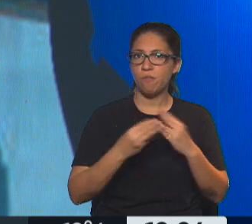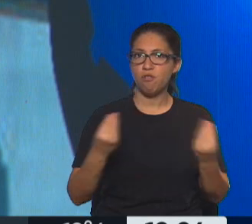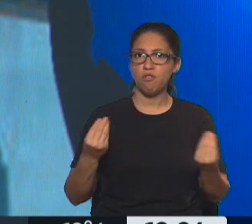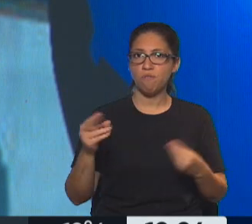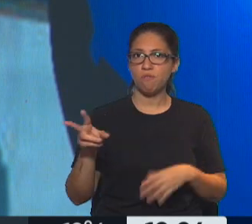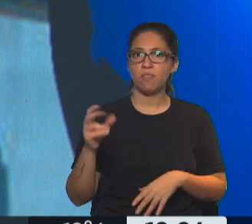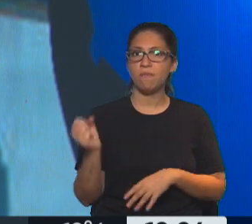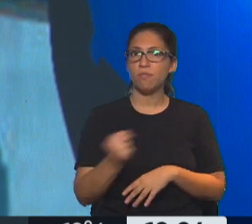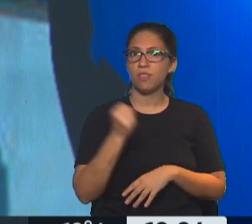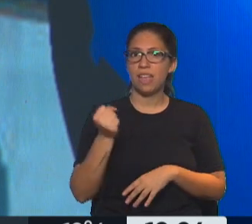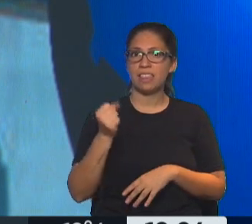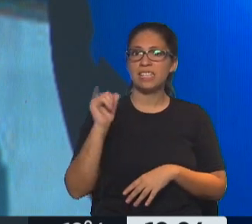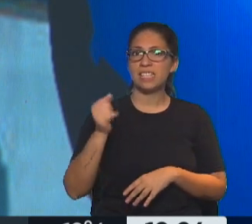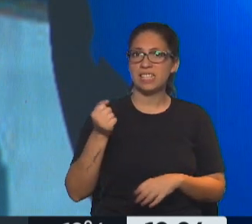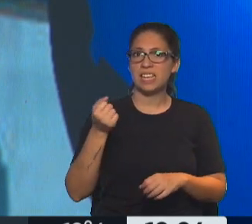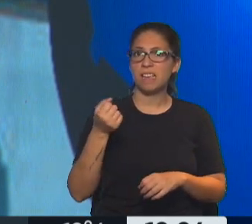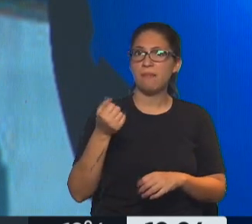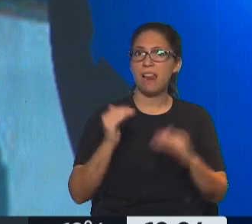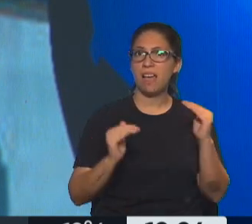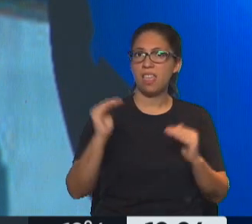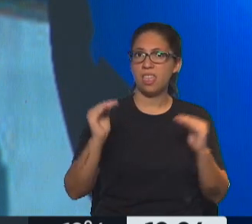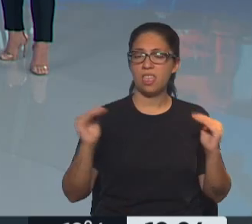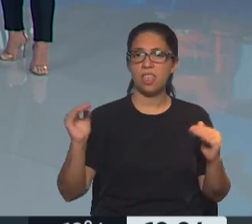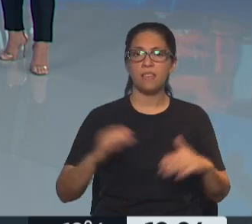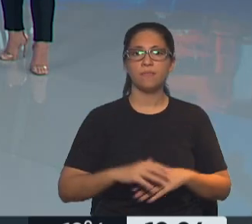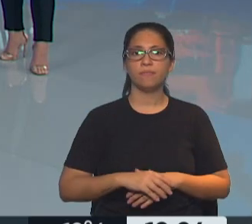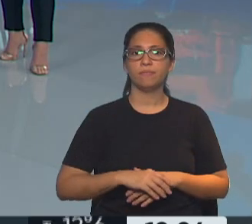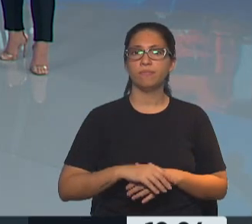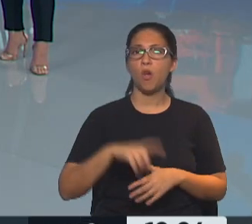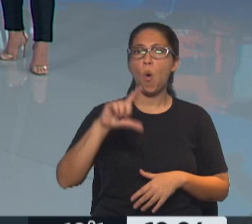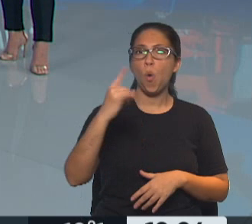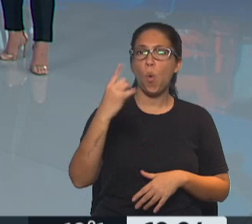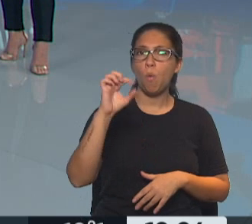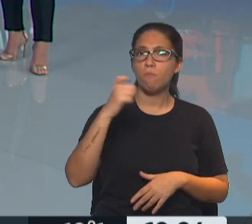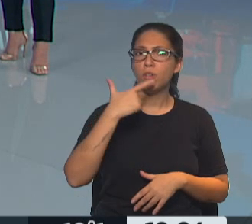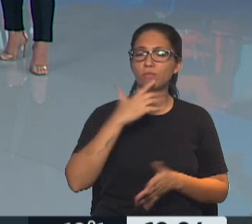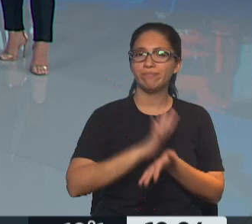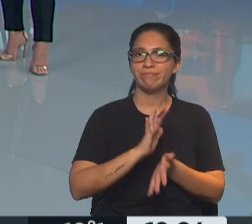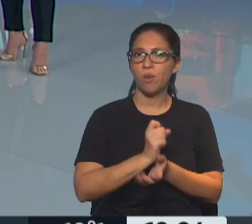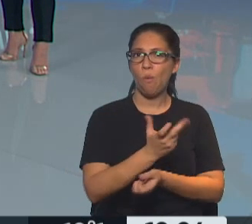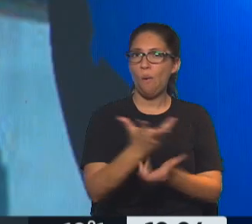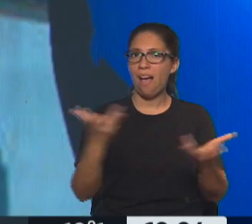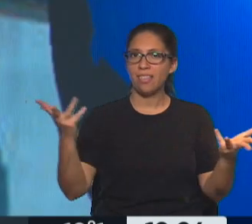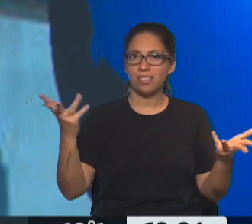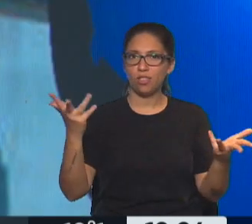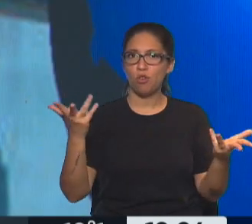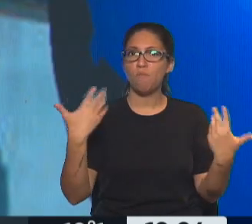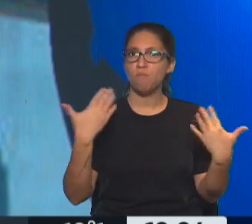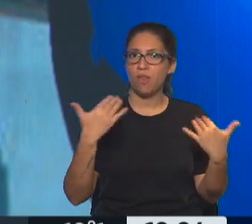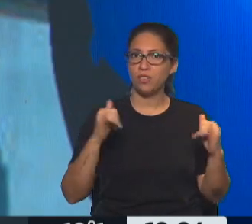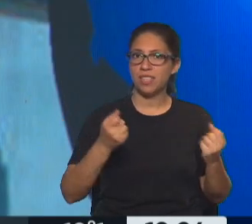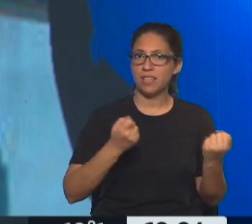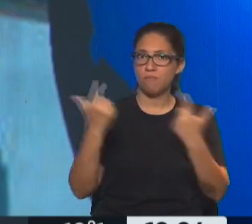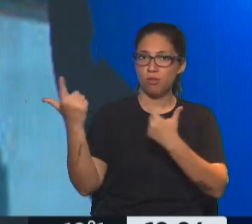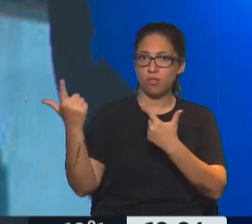más importante es la herramienta de desacople. ¿Bien? Cupos, es decir, limitar cuantitativamente cuánto se puede exportar porque,